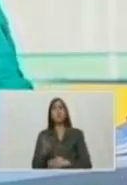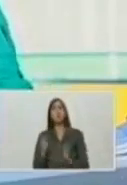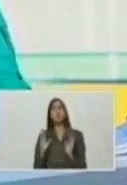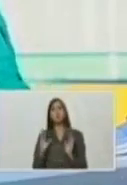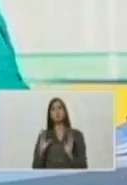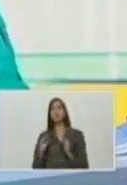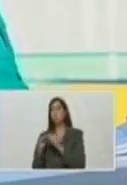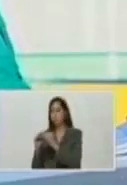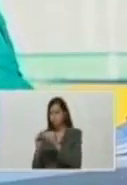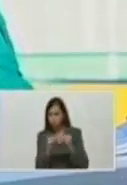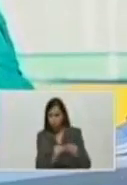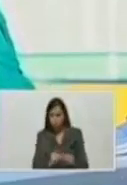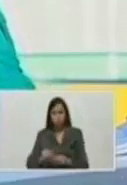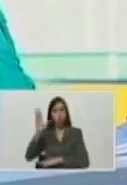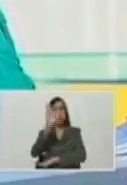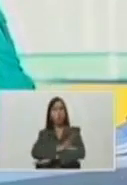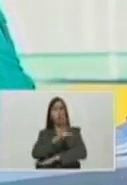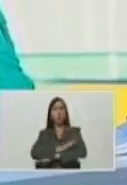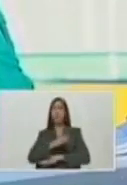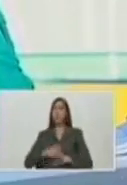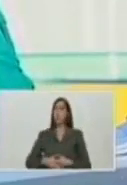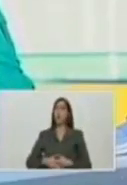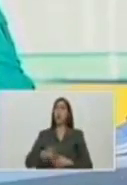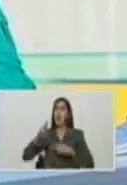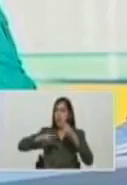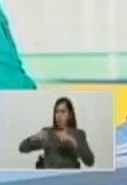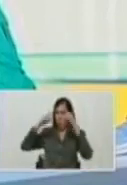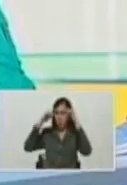hay que rescatar esa capacidad de eficiencia constructiva,